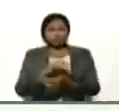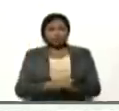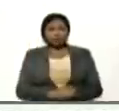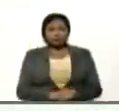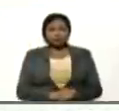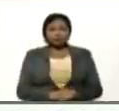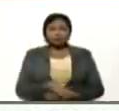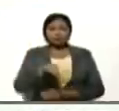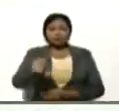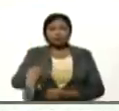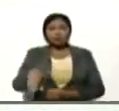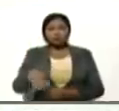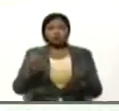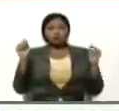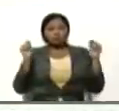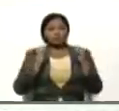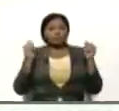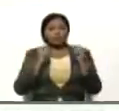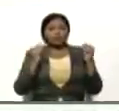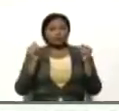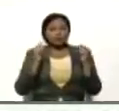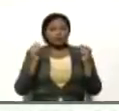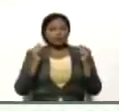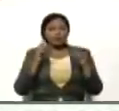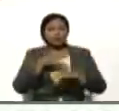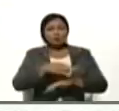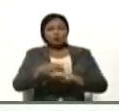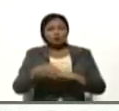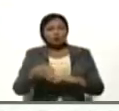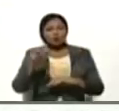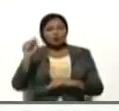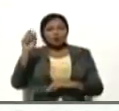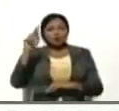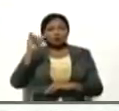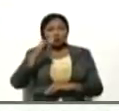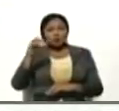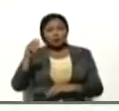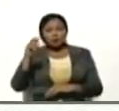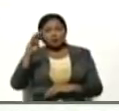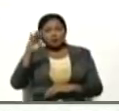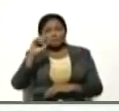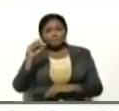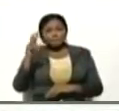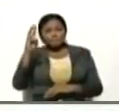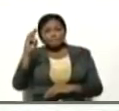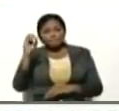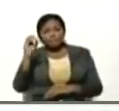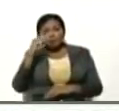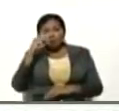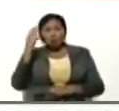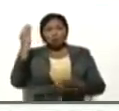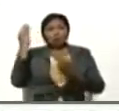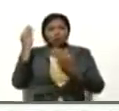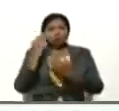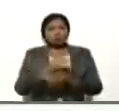Por el estado Mérida, municipio Arzobispo Chacón, Yolimar